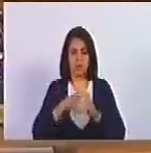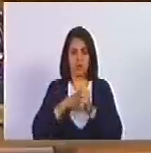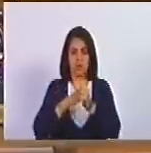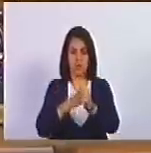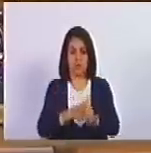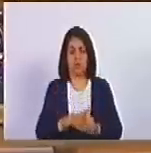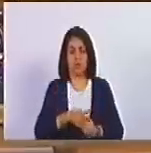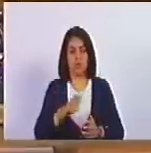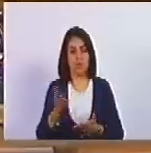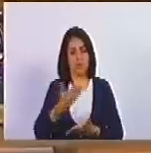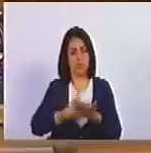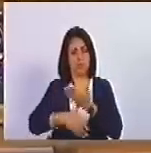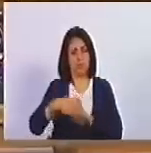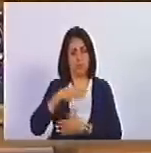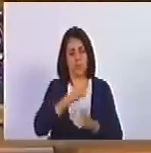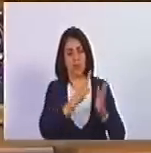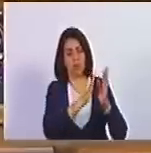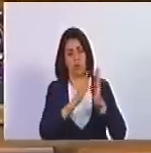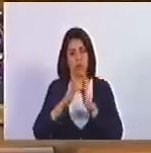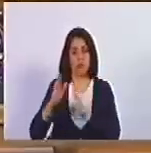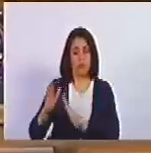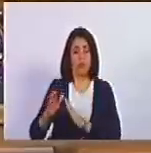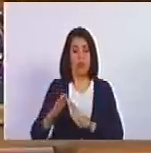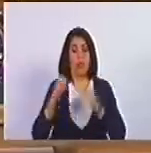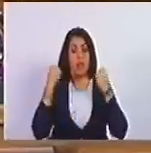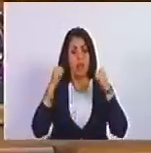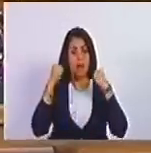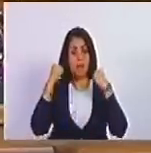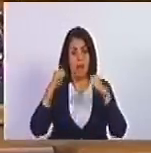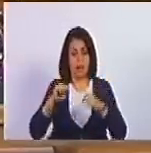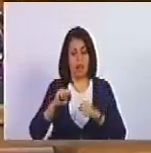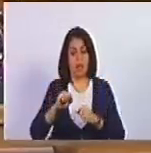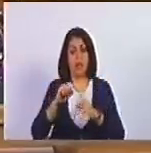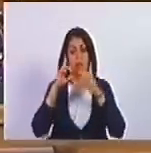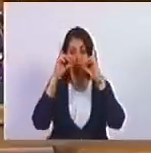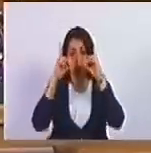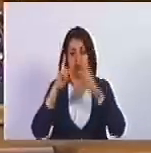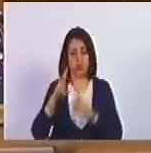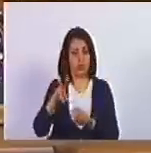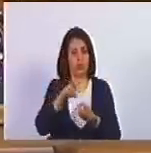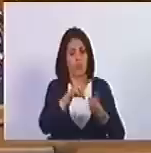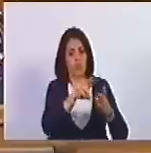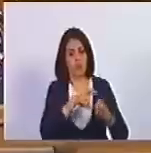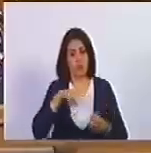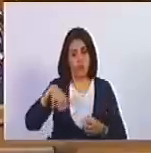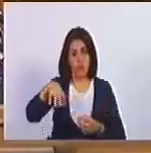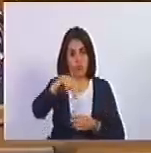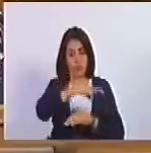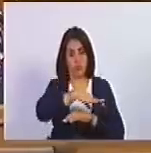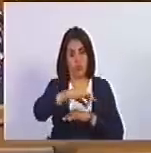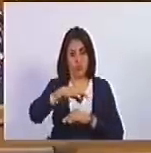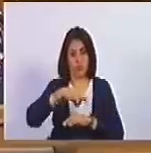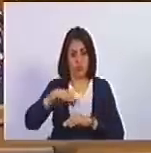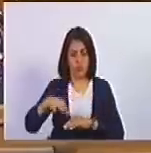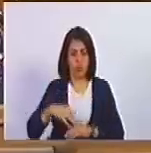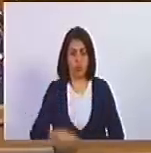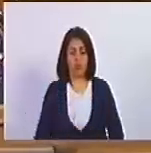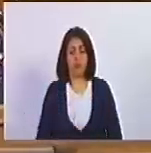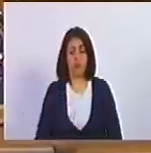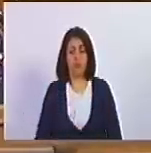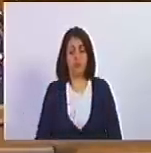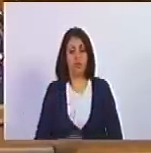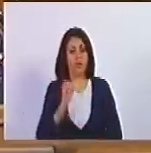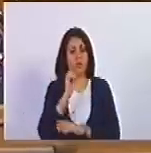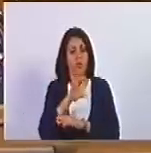orientadas a la armonización y coordinación del ejercicio de las potestades tributarias de los estados y municipios. El